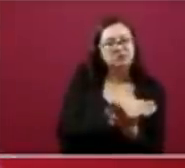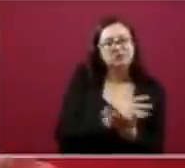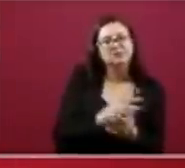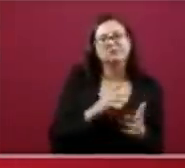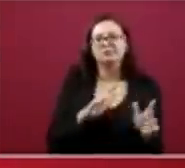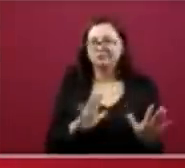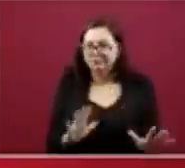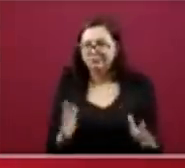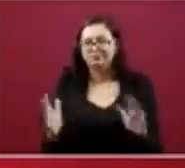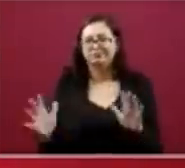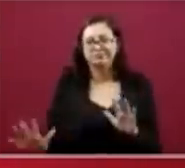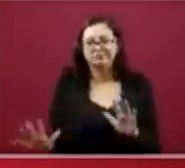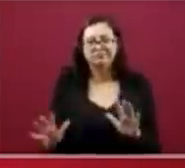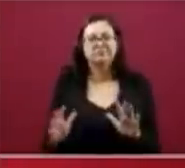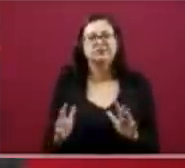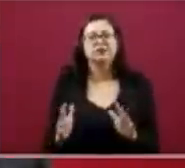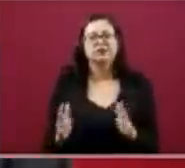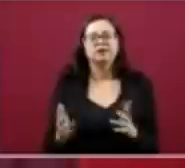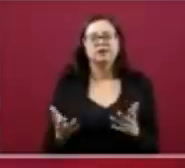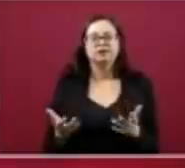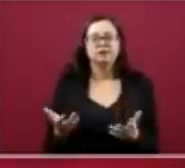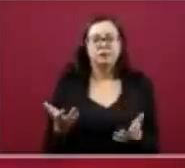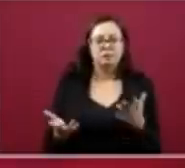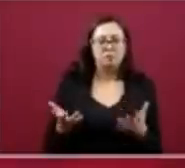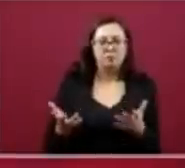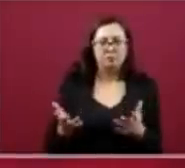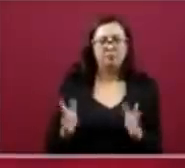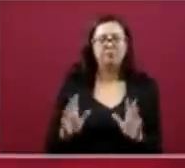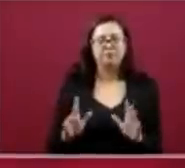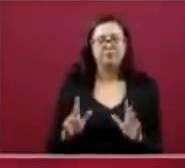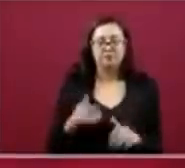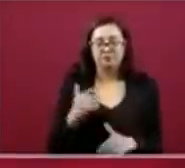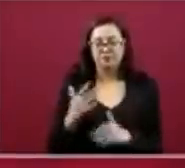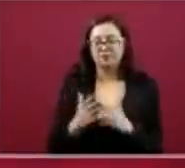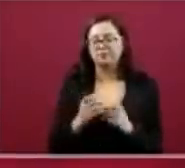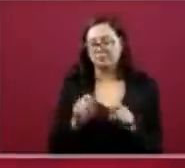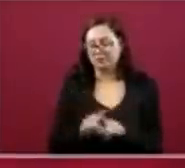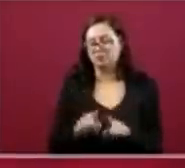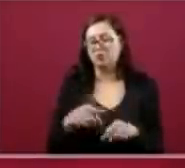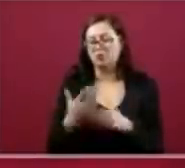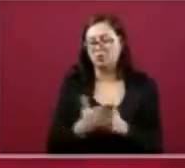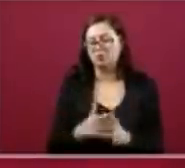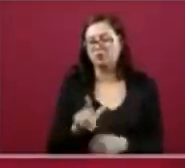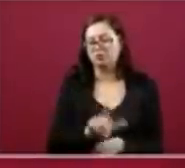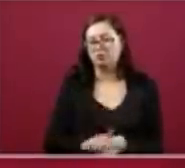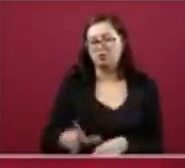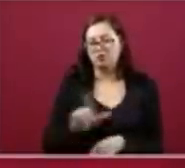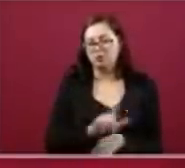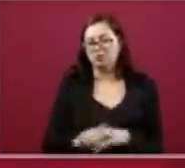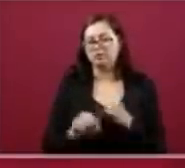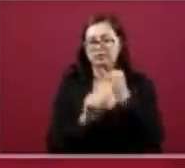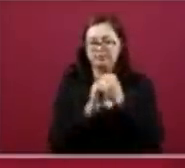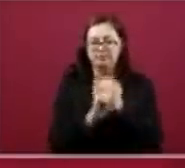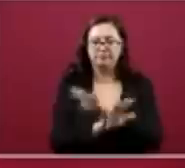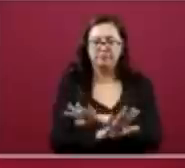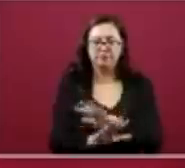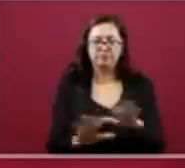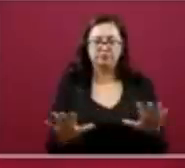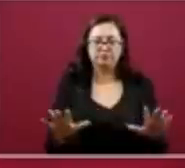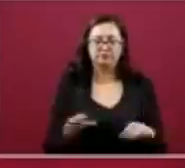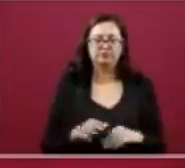Entonces, vamos a informarles el lunes sobre esto